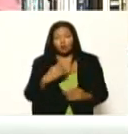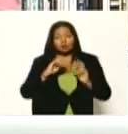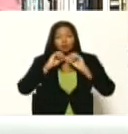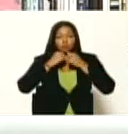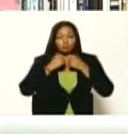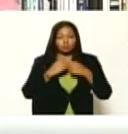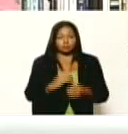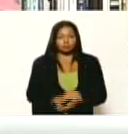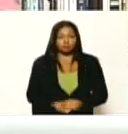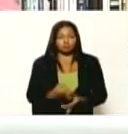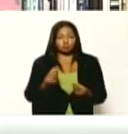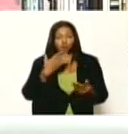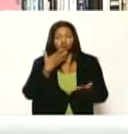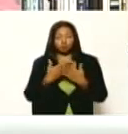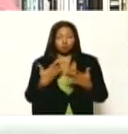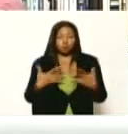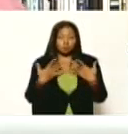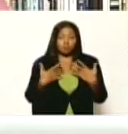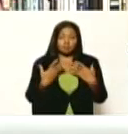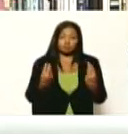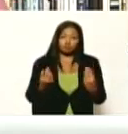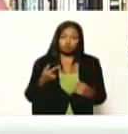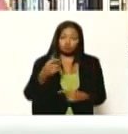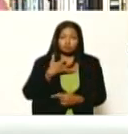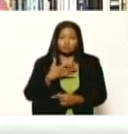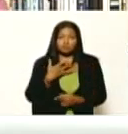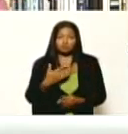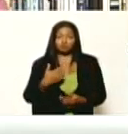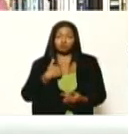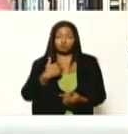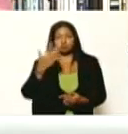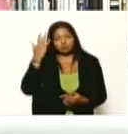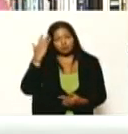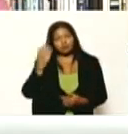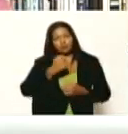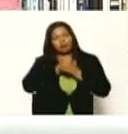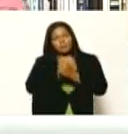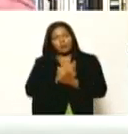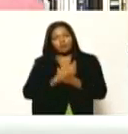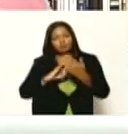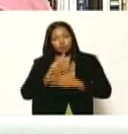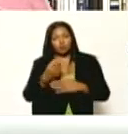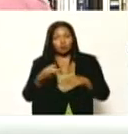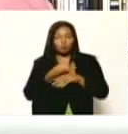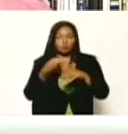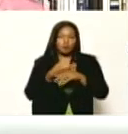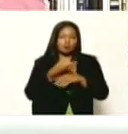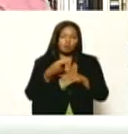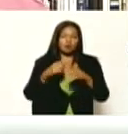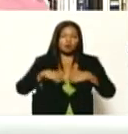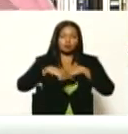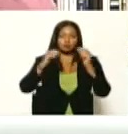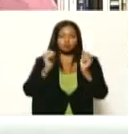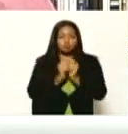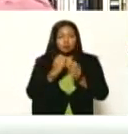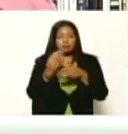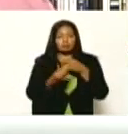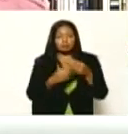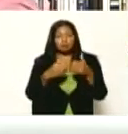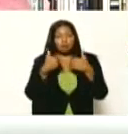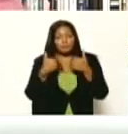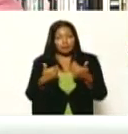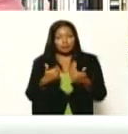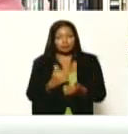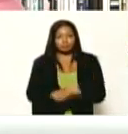te agradezco, de verdad, me emociona mucho, porque sé que él amaba su función como gobernador en Anzoátegui y lo estaba haciendo muy